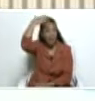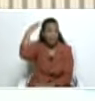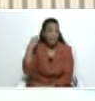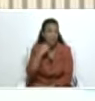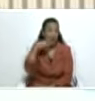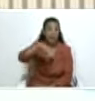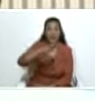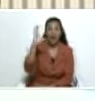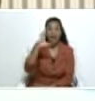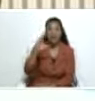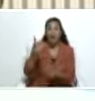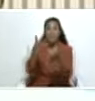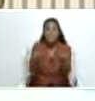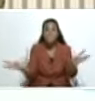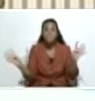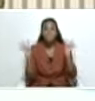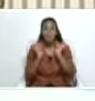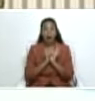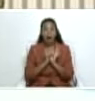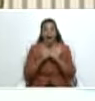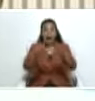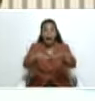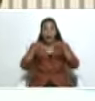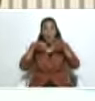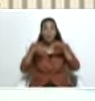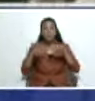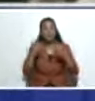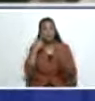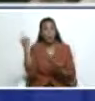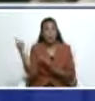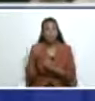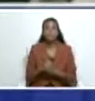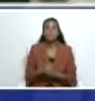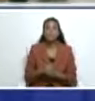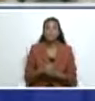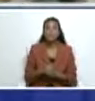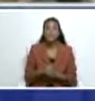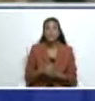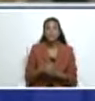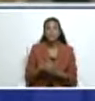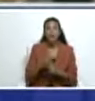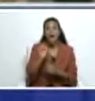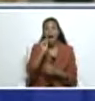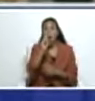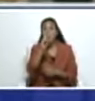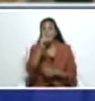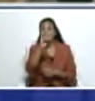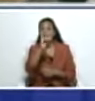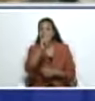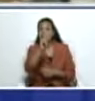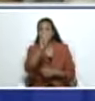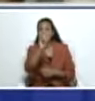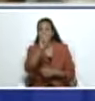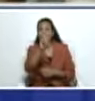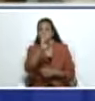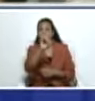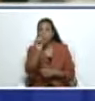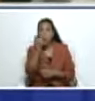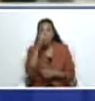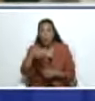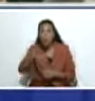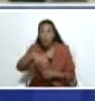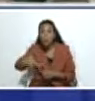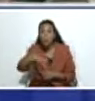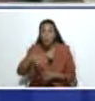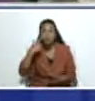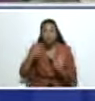al Auditorium José Chino Cam, el auditorio recuperado y que se